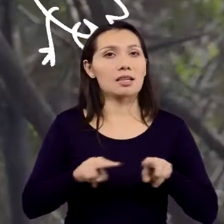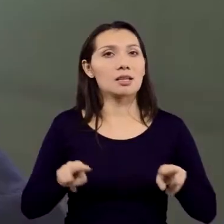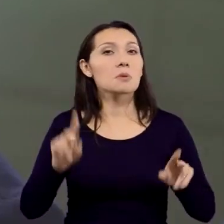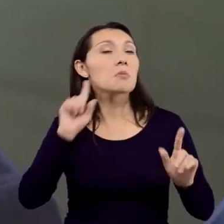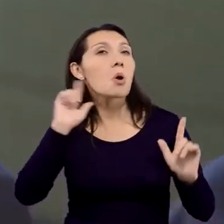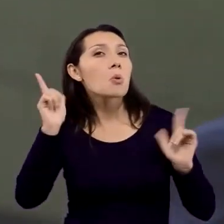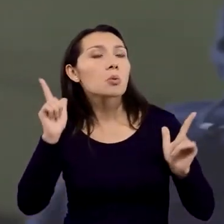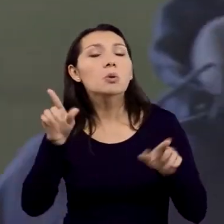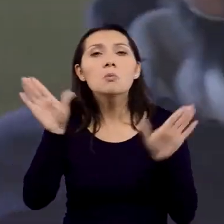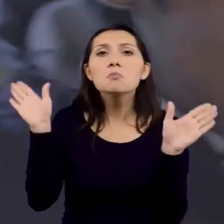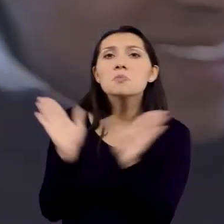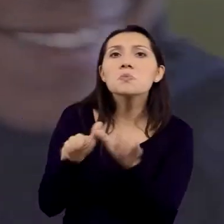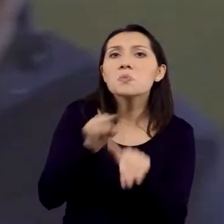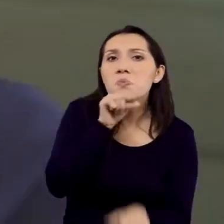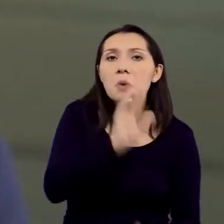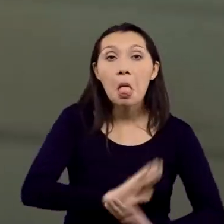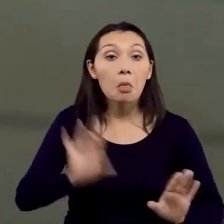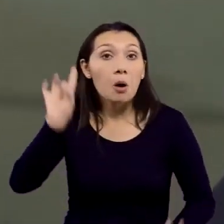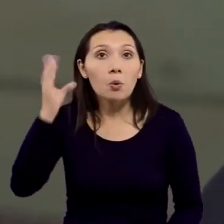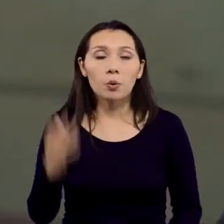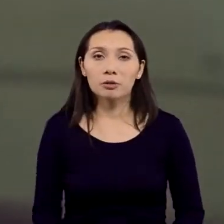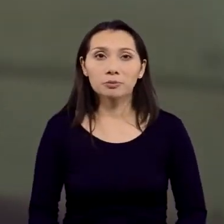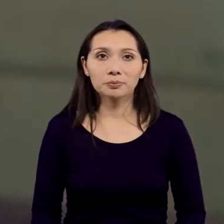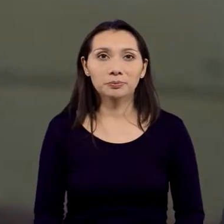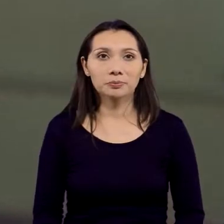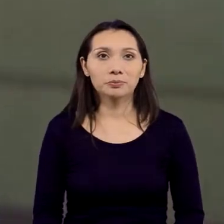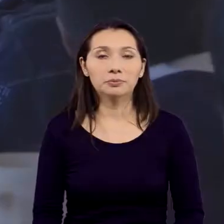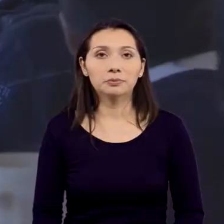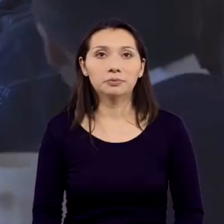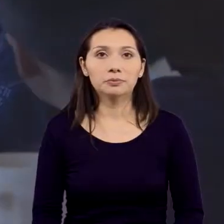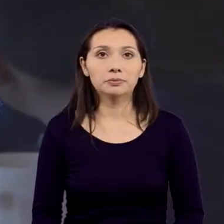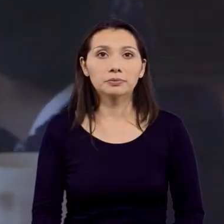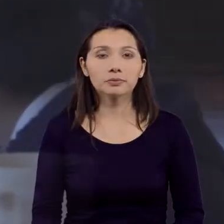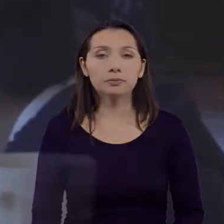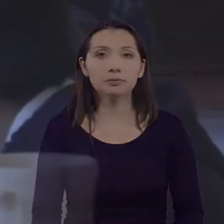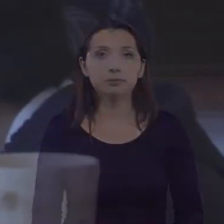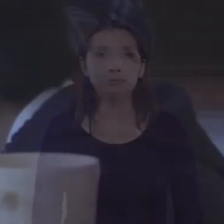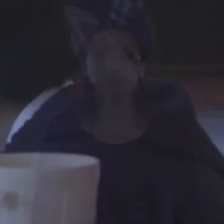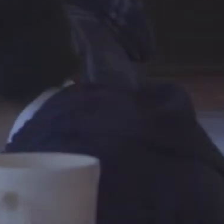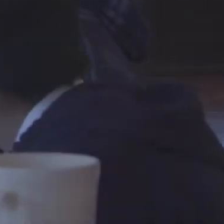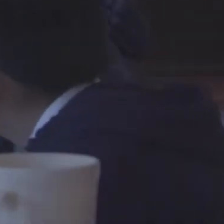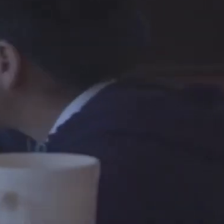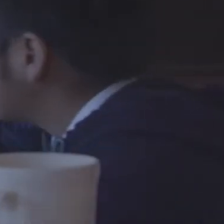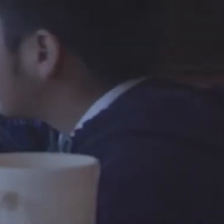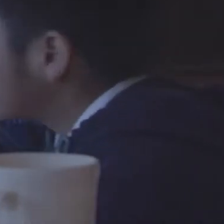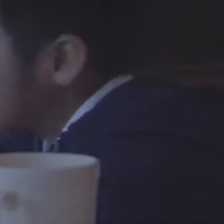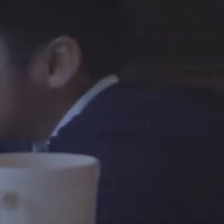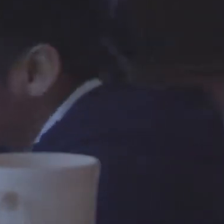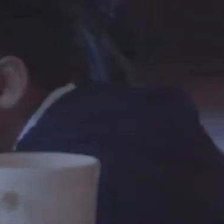pajaritos. Lo único que se escucha. Temprano, César toma desayuno junto a sus compañeros en el comedor.